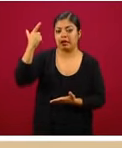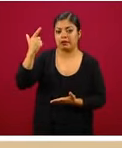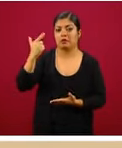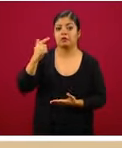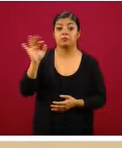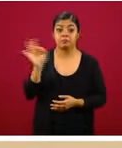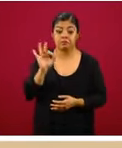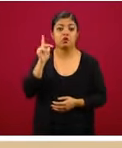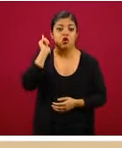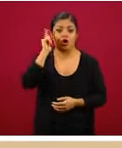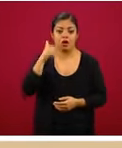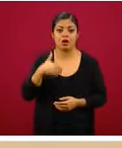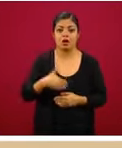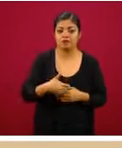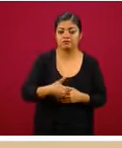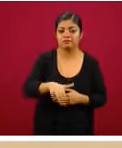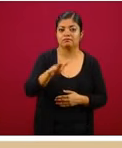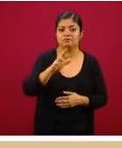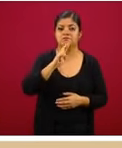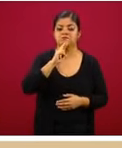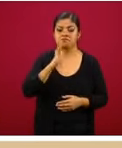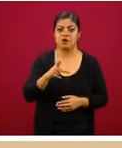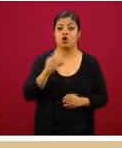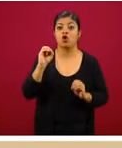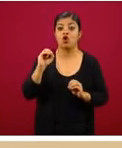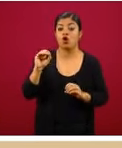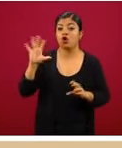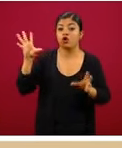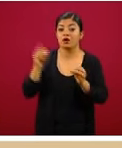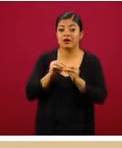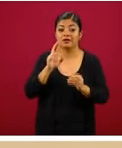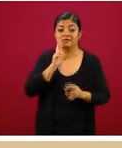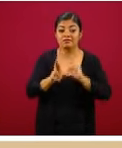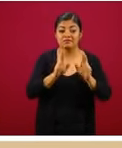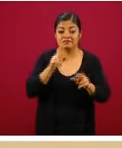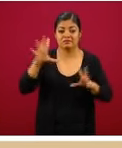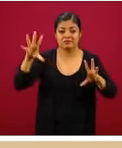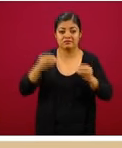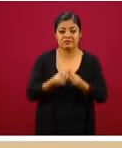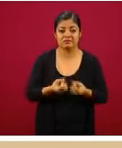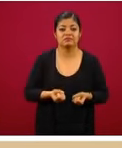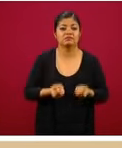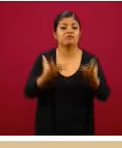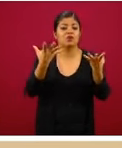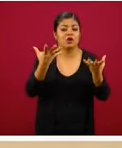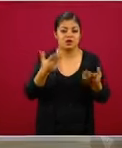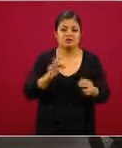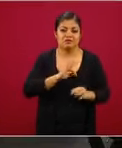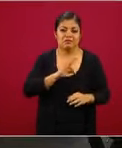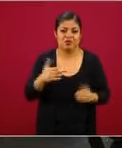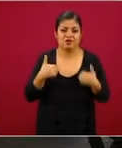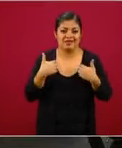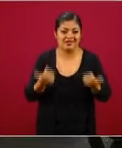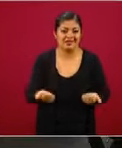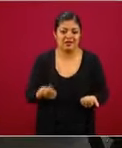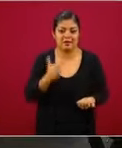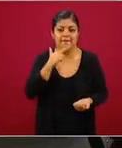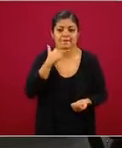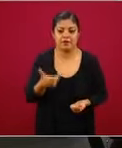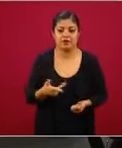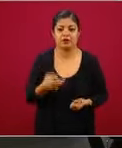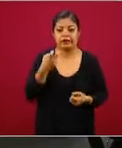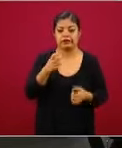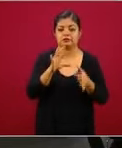esto continúa igual o cuando se emitan todos los resultados, estas proporciones tiendan a variar. Entonces sería la